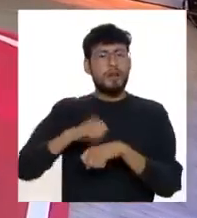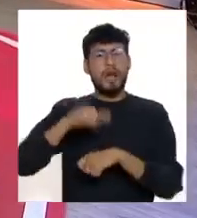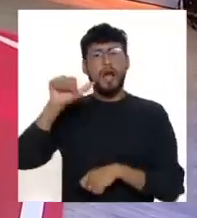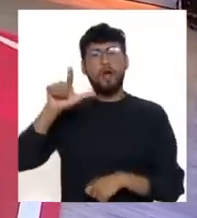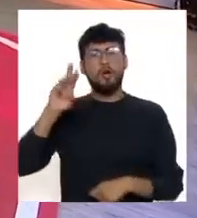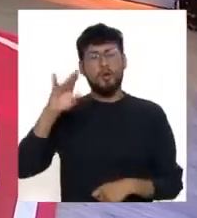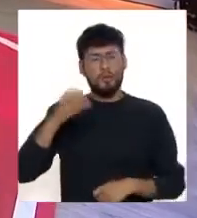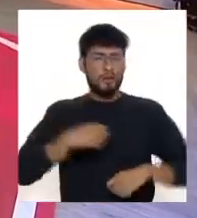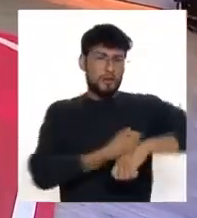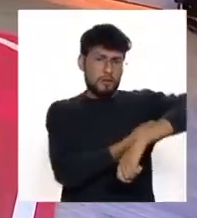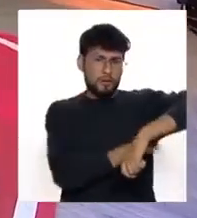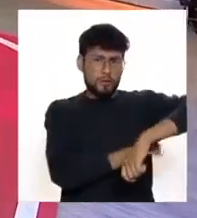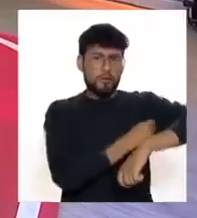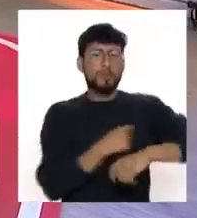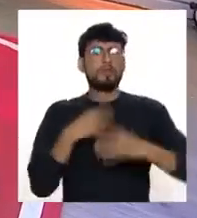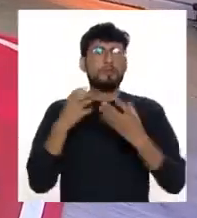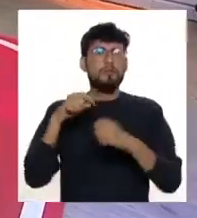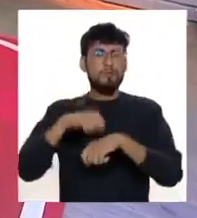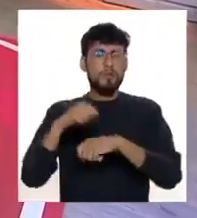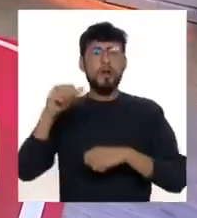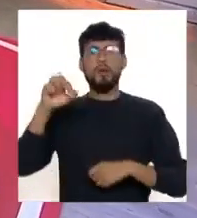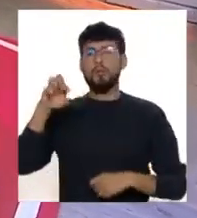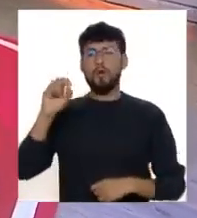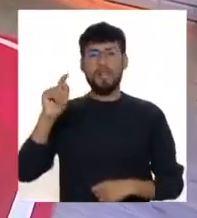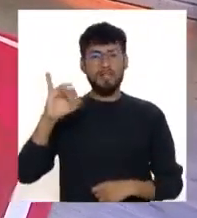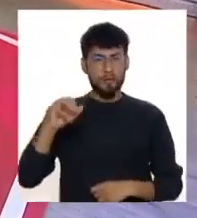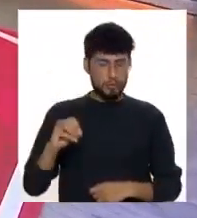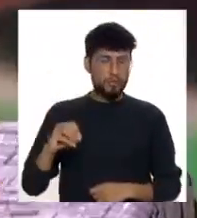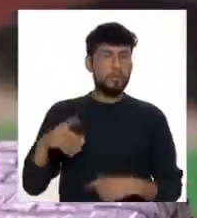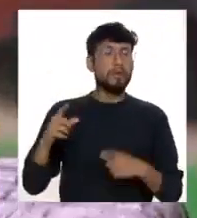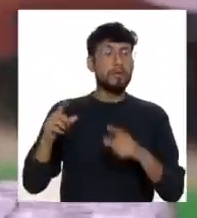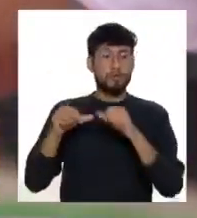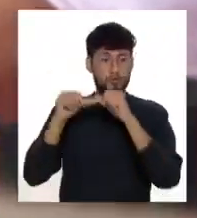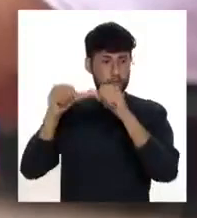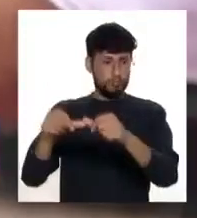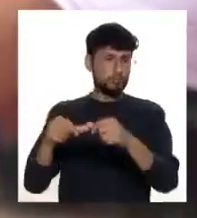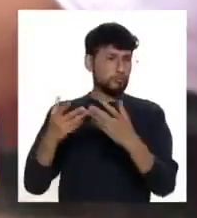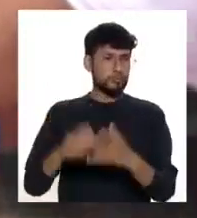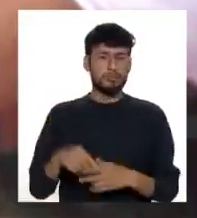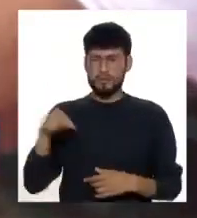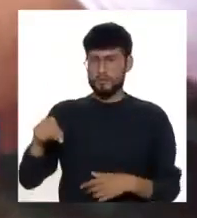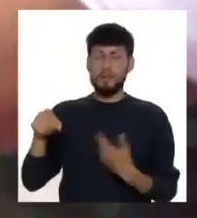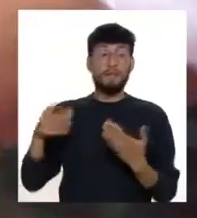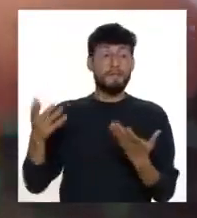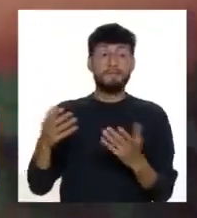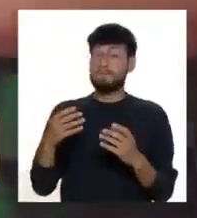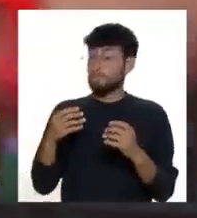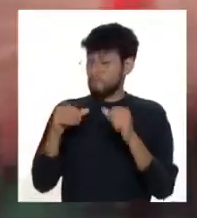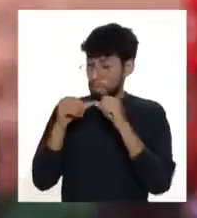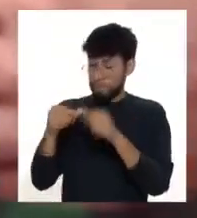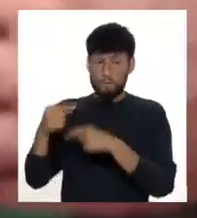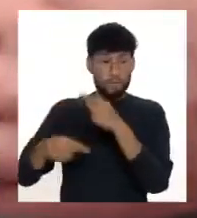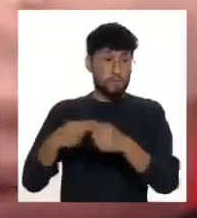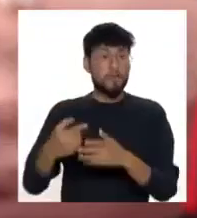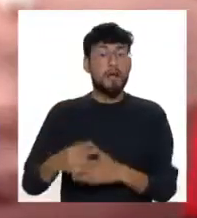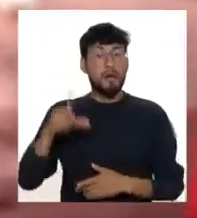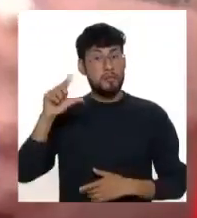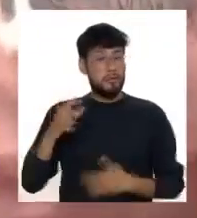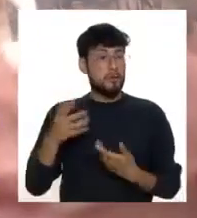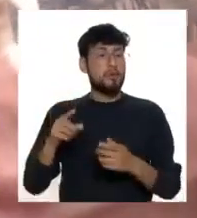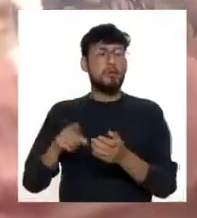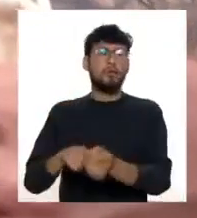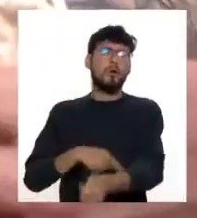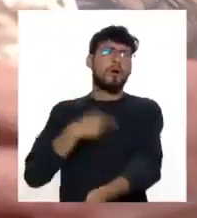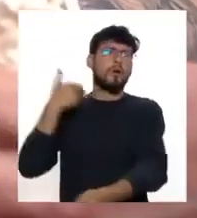alumbre que es un desodorante mineral hecha basa lumbre de potasio que también te dura un montón estos productos aparte de ser sostenibles son para a